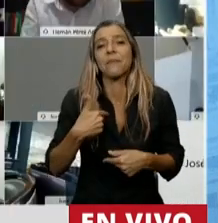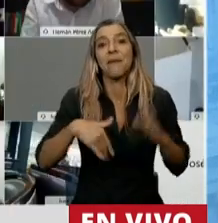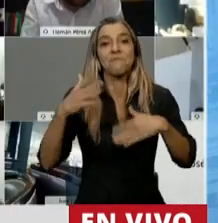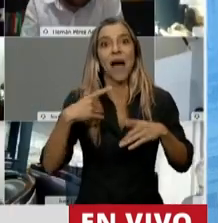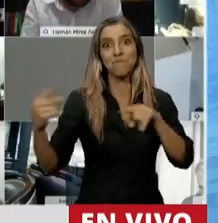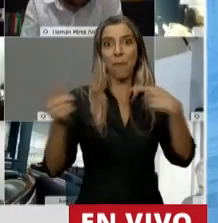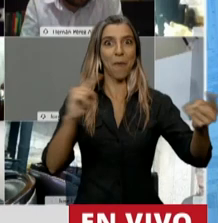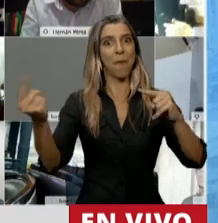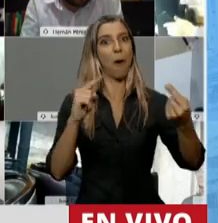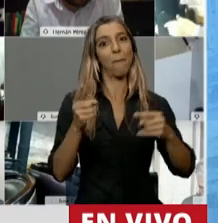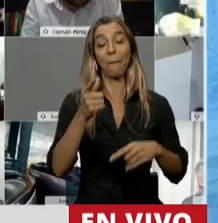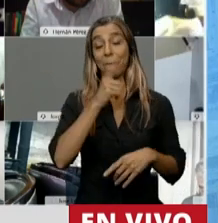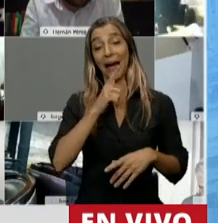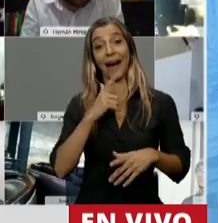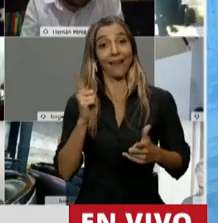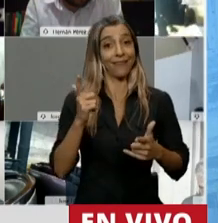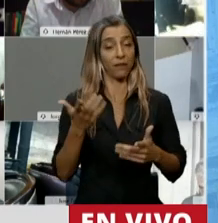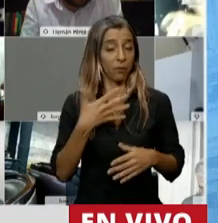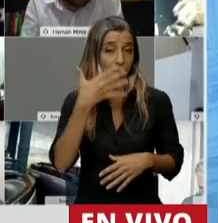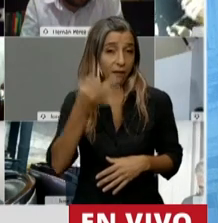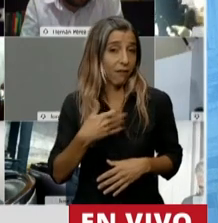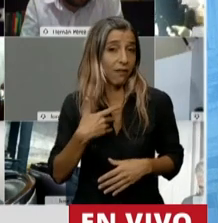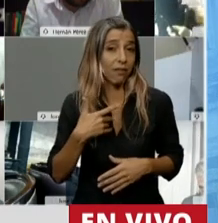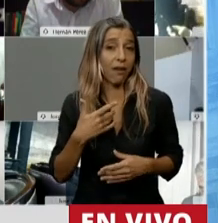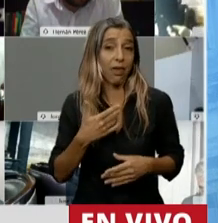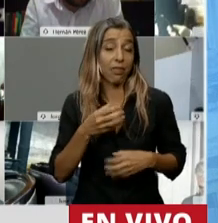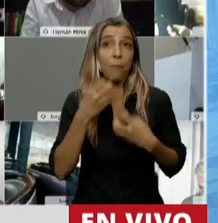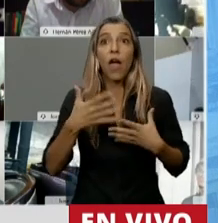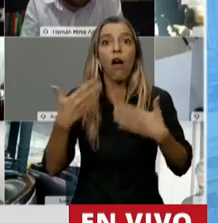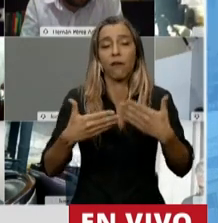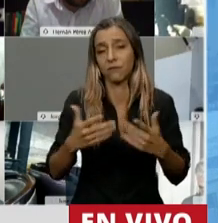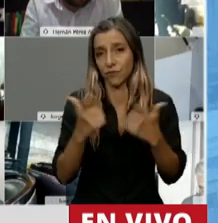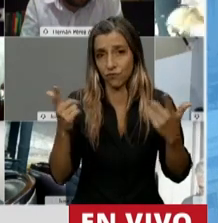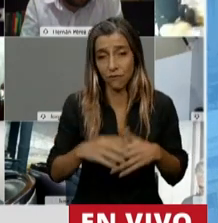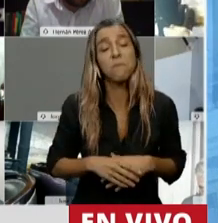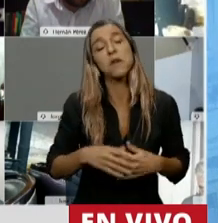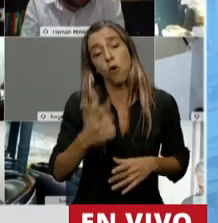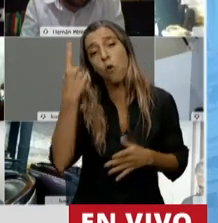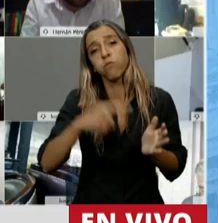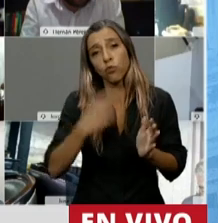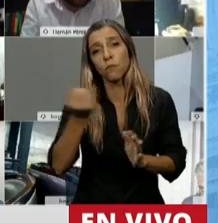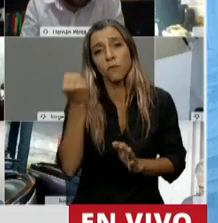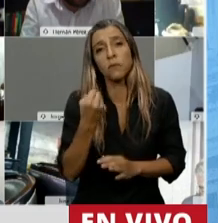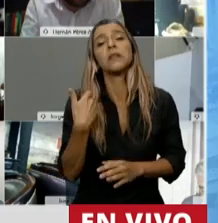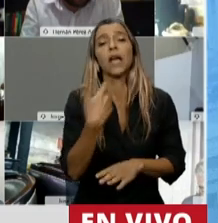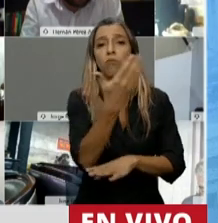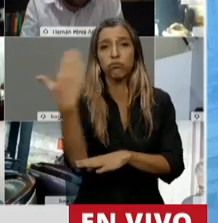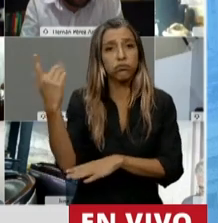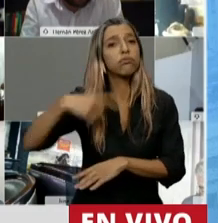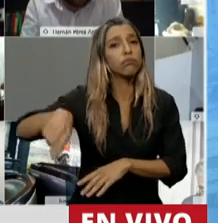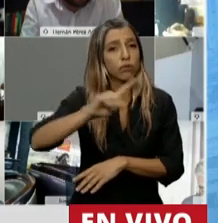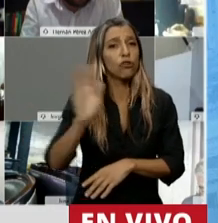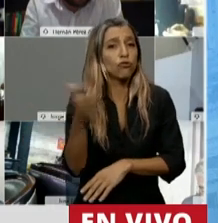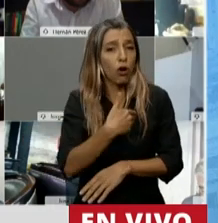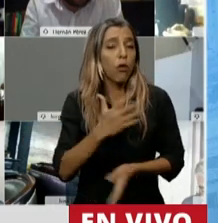entretenido. Lo cierto es que a veces menos productivo. Pero lo cierto es que ha aumentado el interés por los temas ambientales y eso es un buen dato, habla bien de este Congreso, me